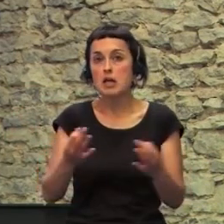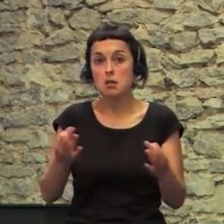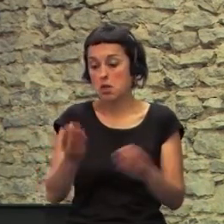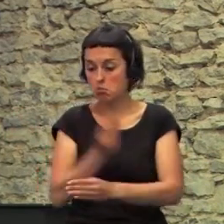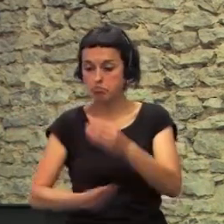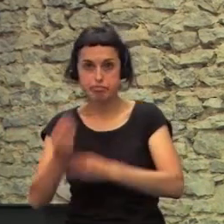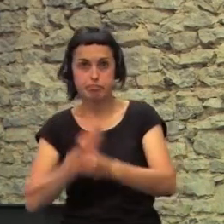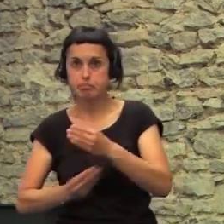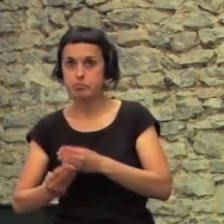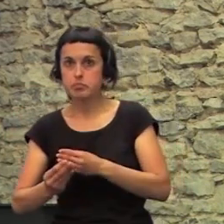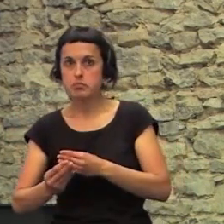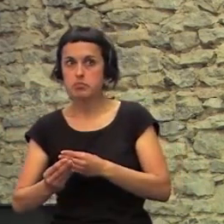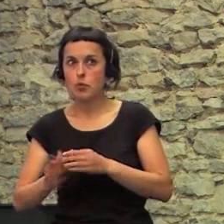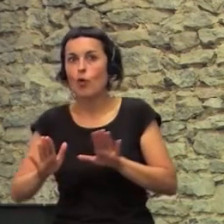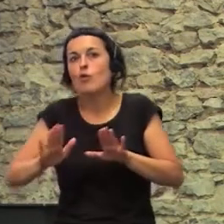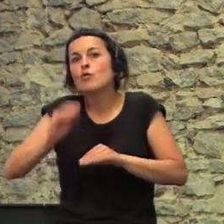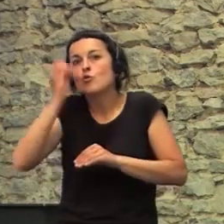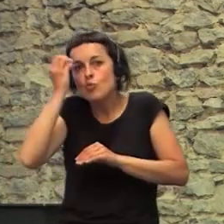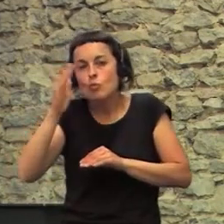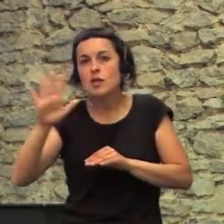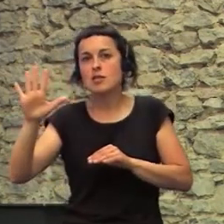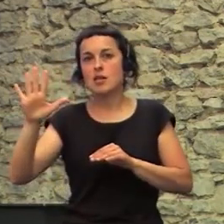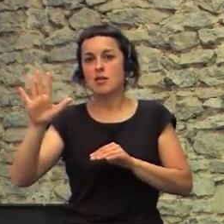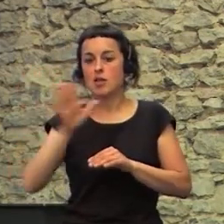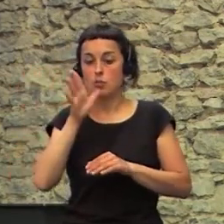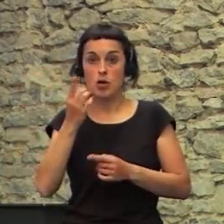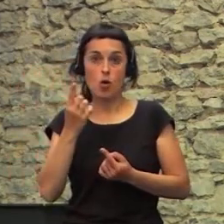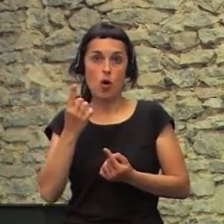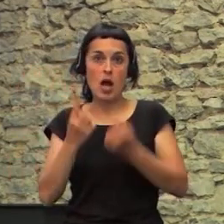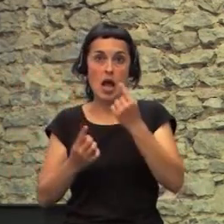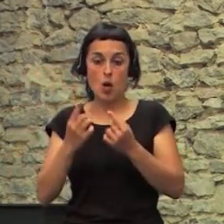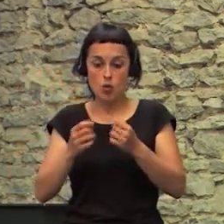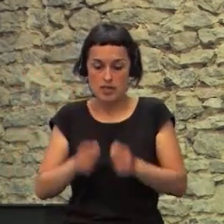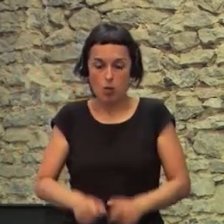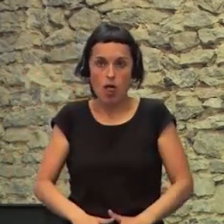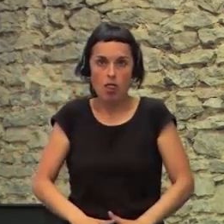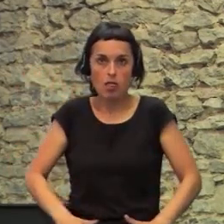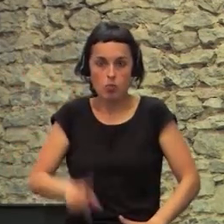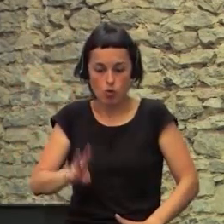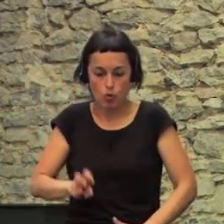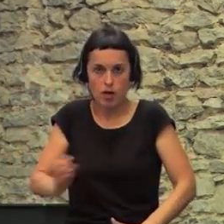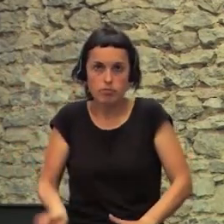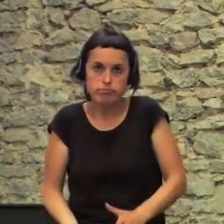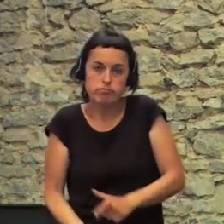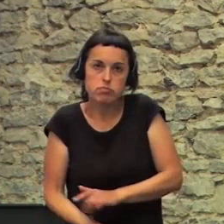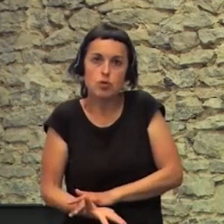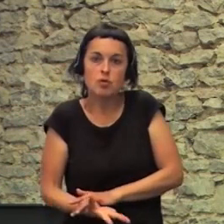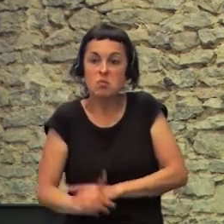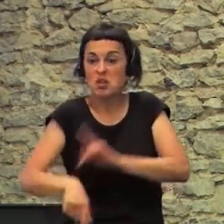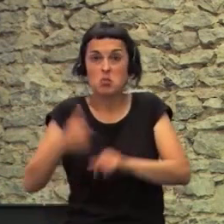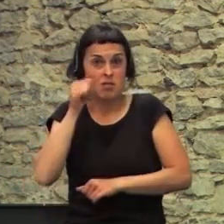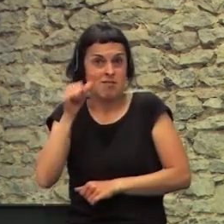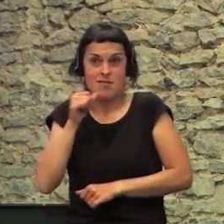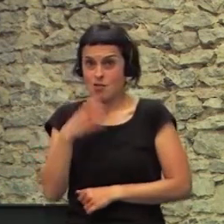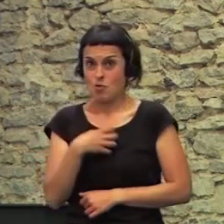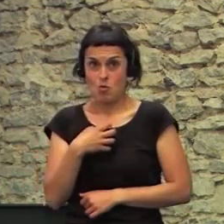o presuntamente reproductor? Porque a las mujeres que les hacen las vaginas para tener relaciones coitales y no van a ser fértiles nunca, pues